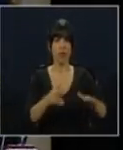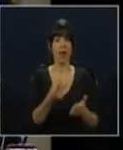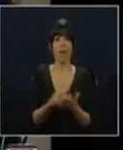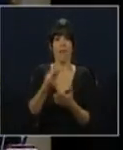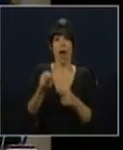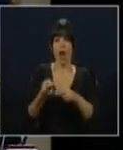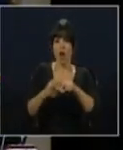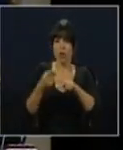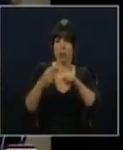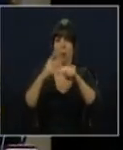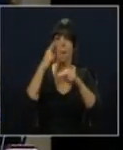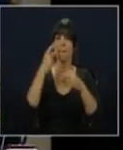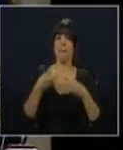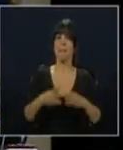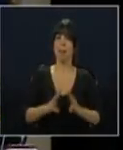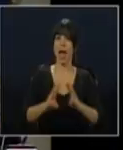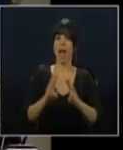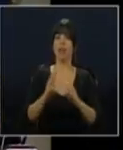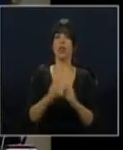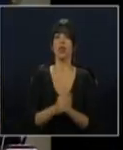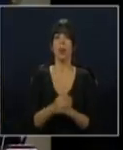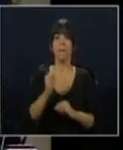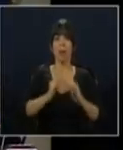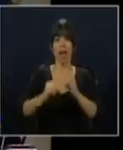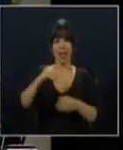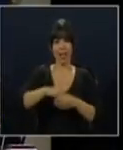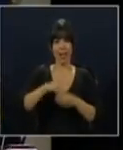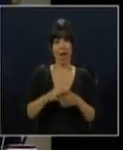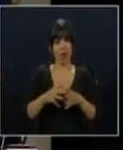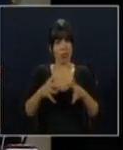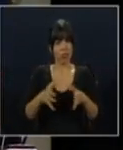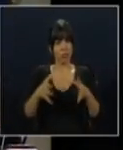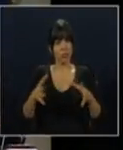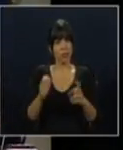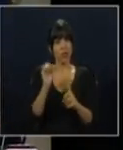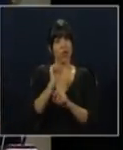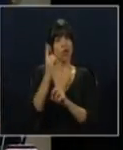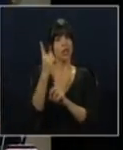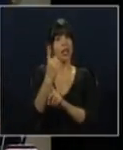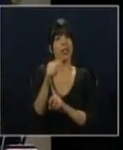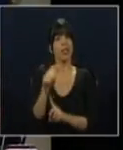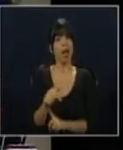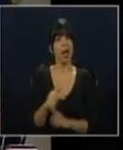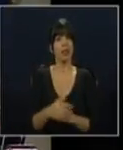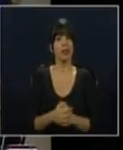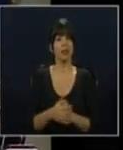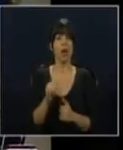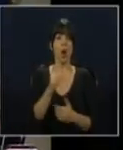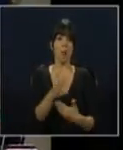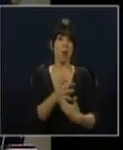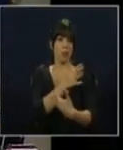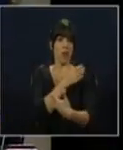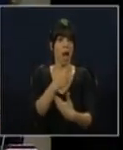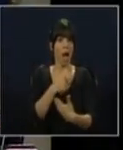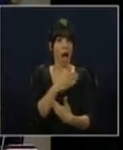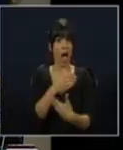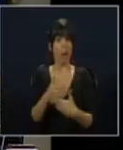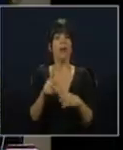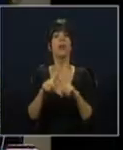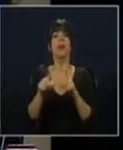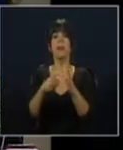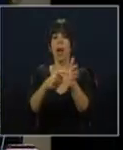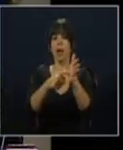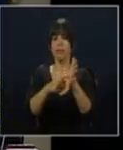como mecanismos para el fortalecimiento de su mercado interno. Una sociedad que, no obstante lo anterior, exige también